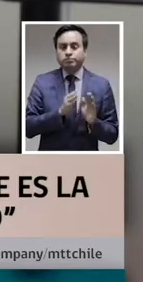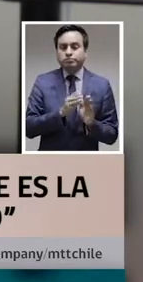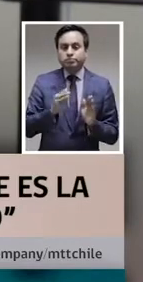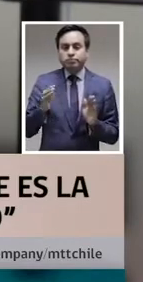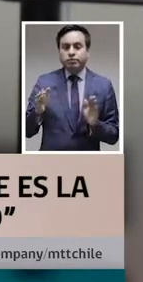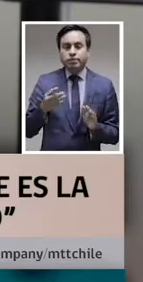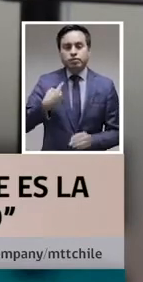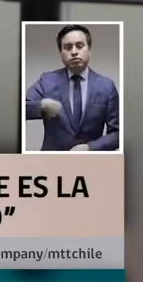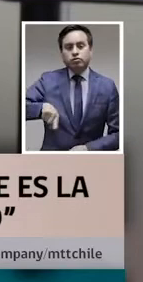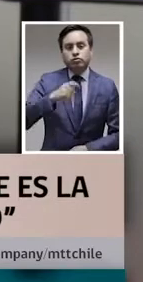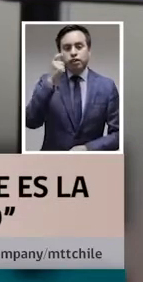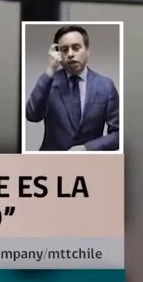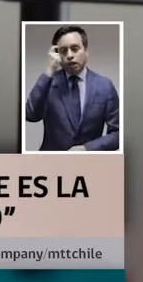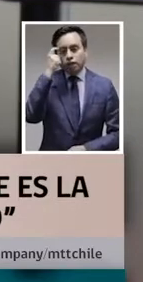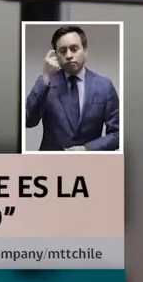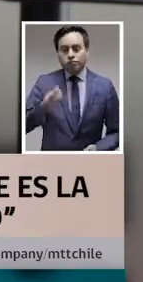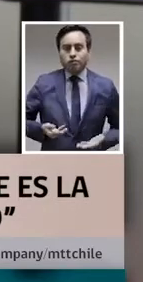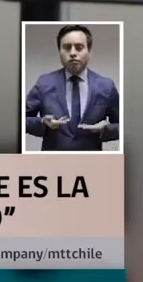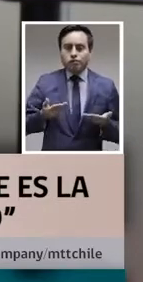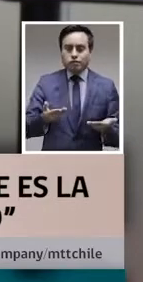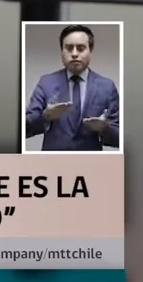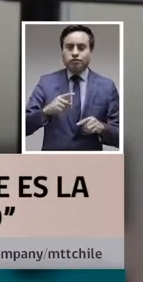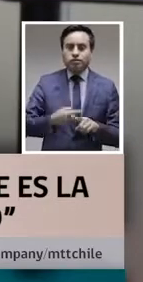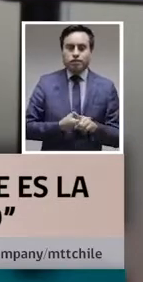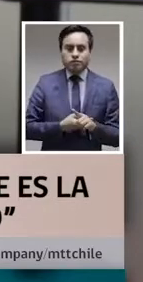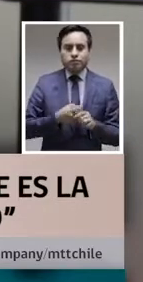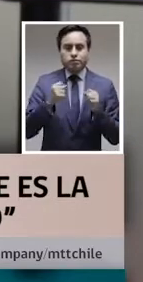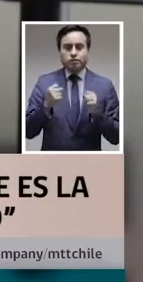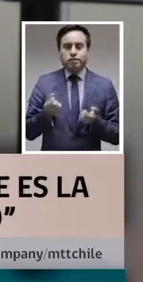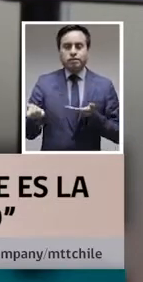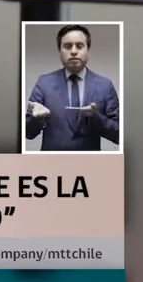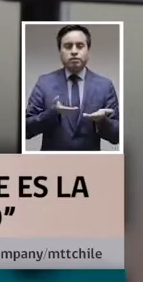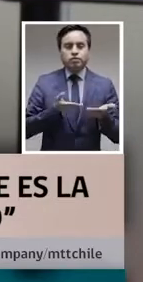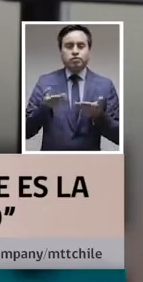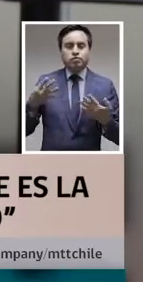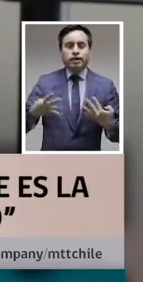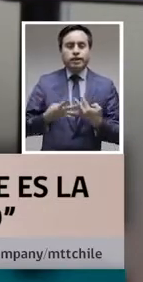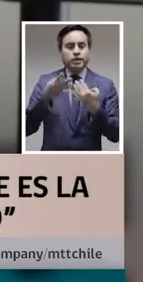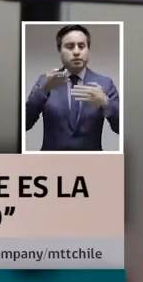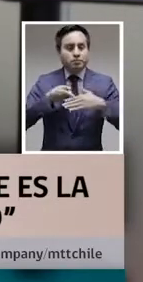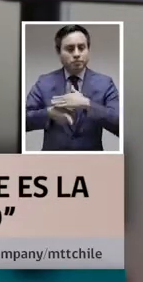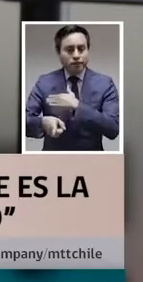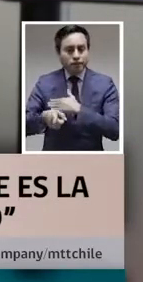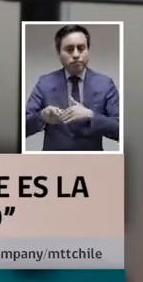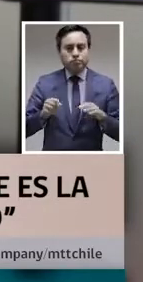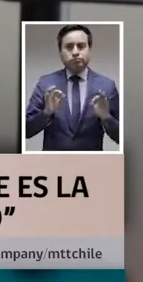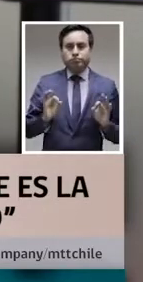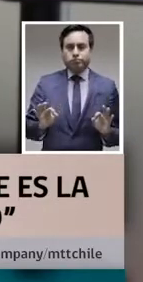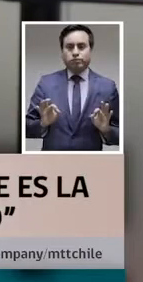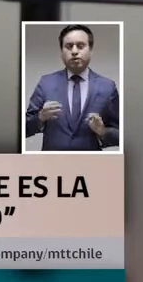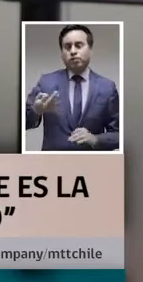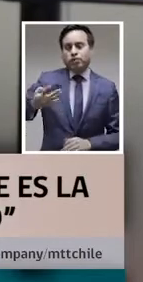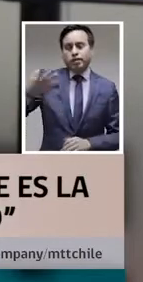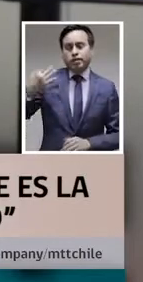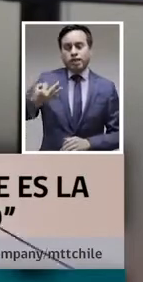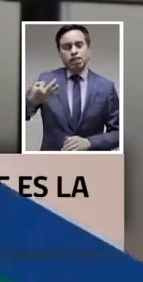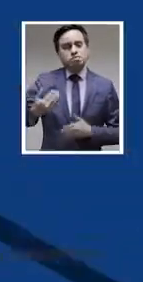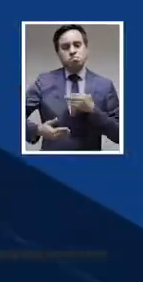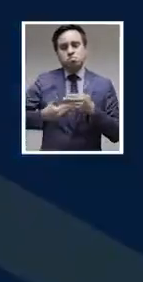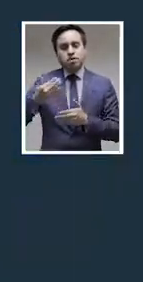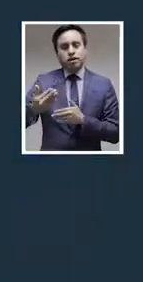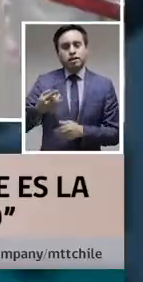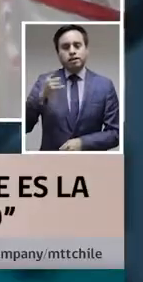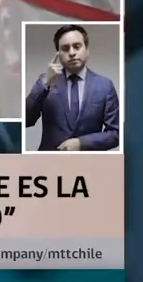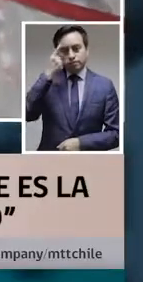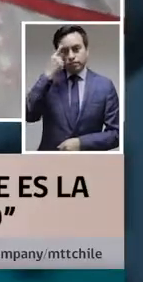que vamos a poder ofrecer nuevamente los servicios de la red de metro en su estado original.